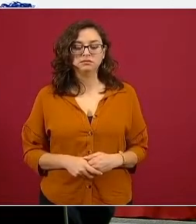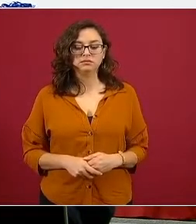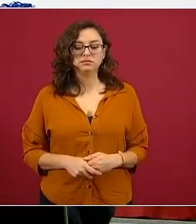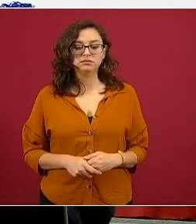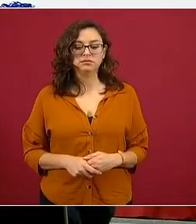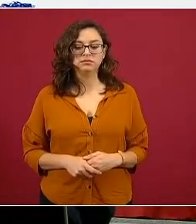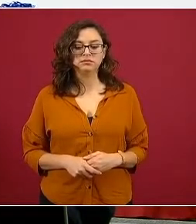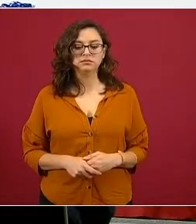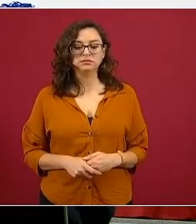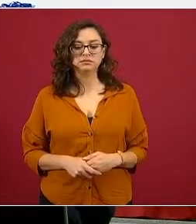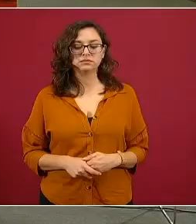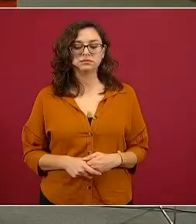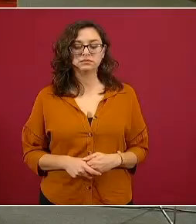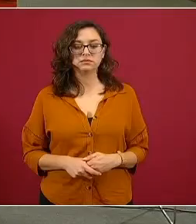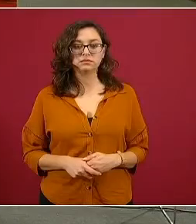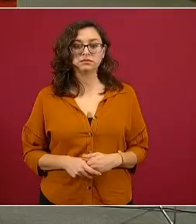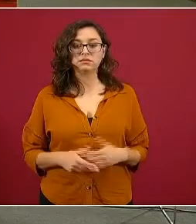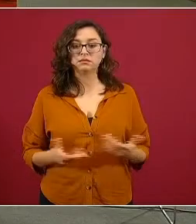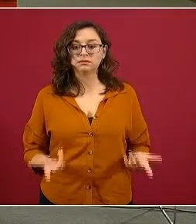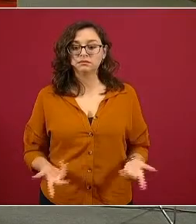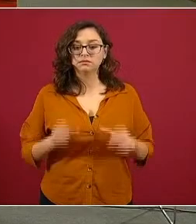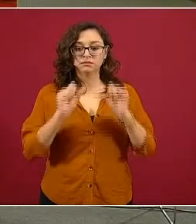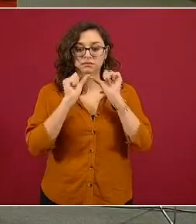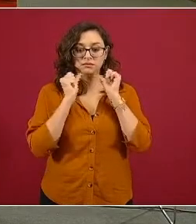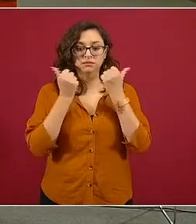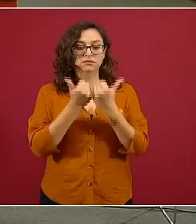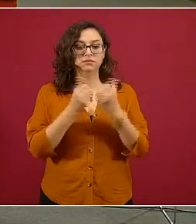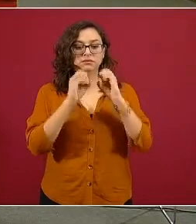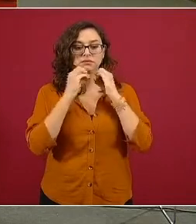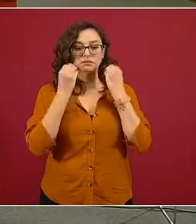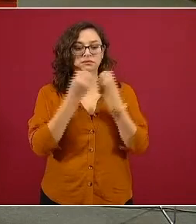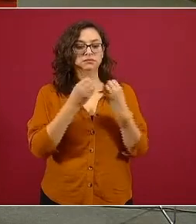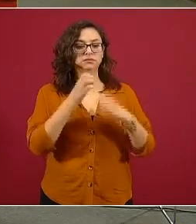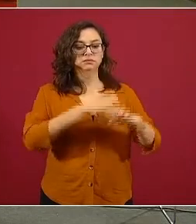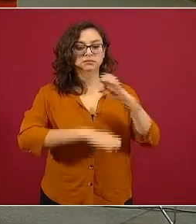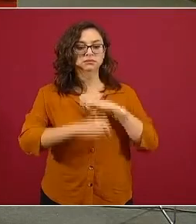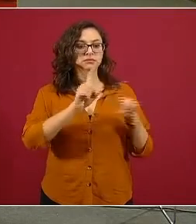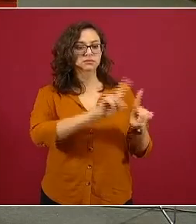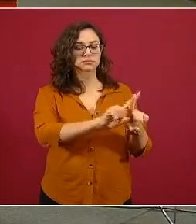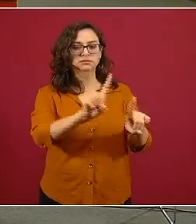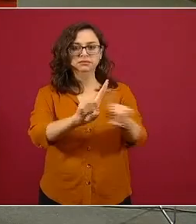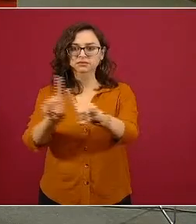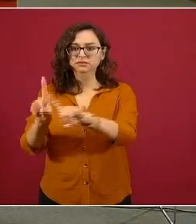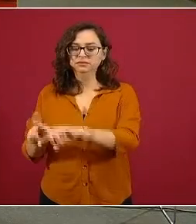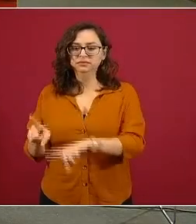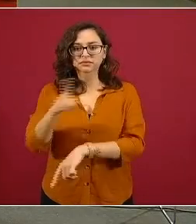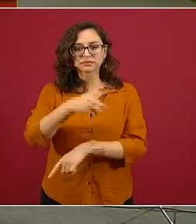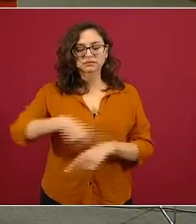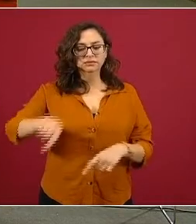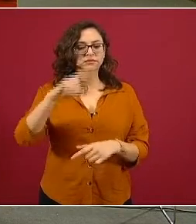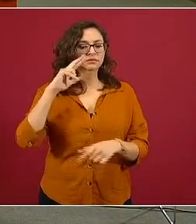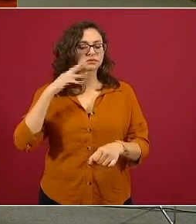las obligaciones de las asociaciones empresariales, estas deben de